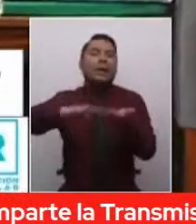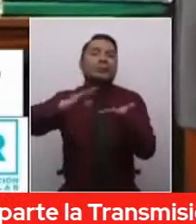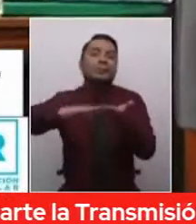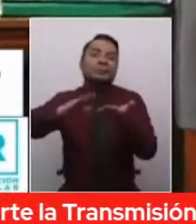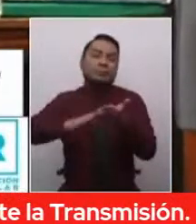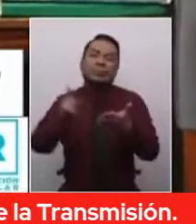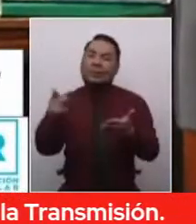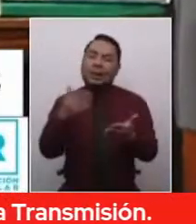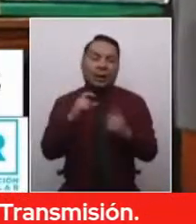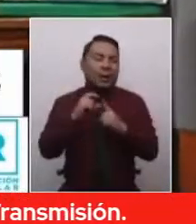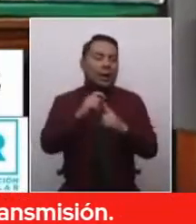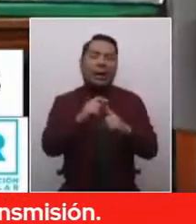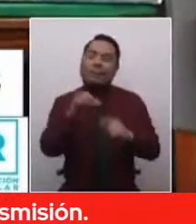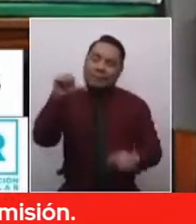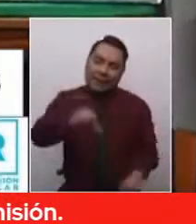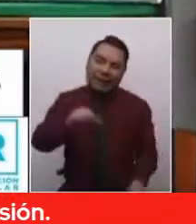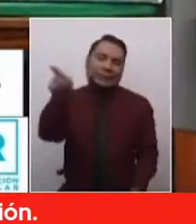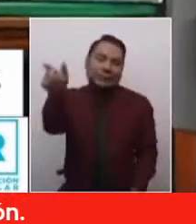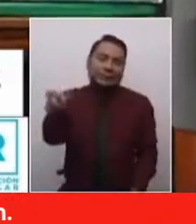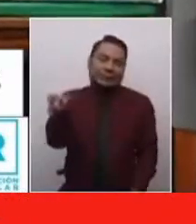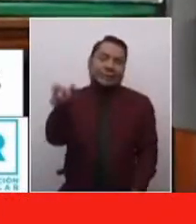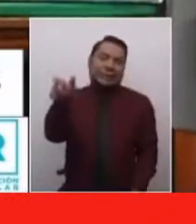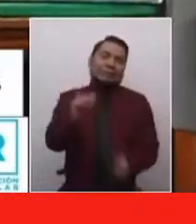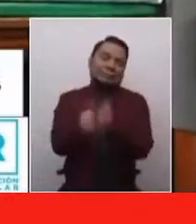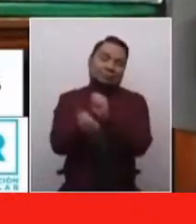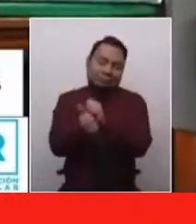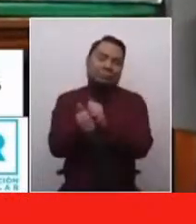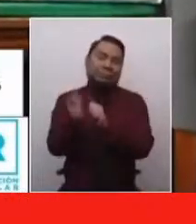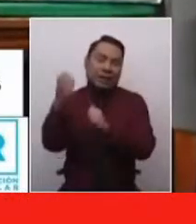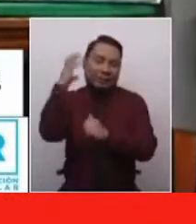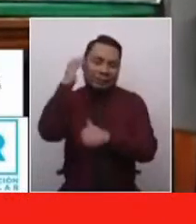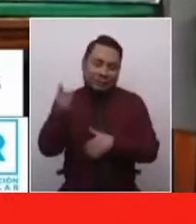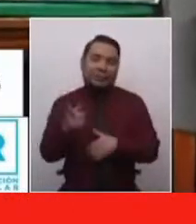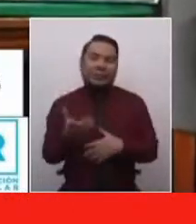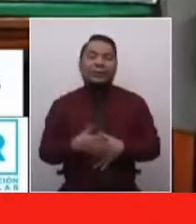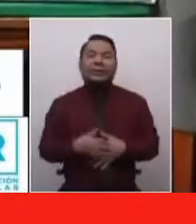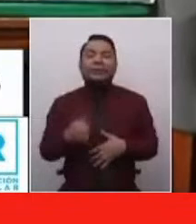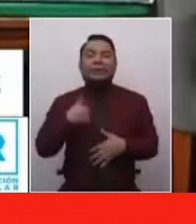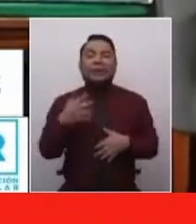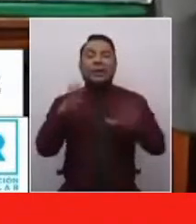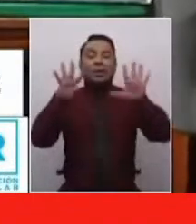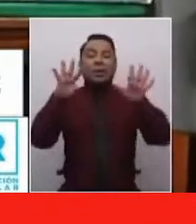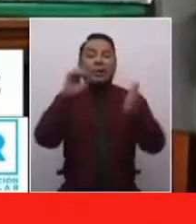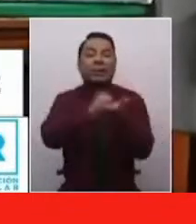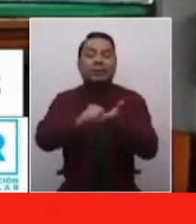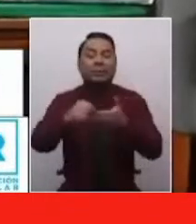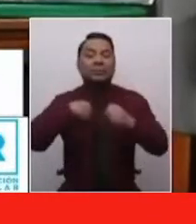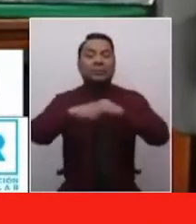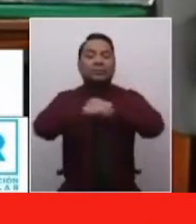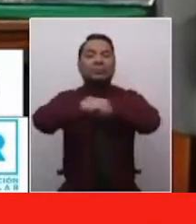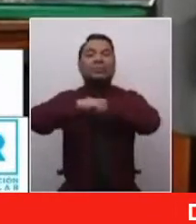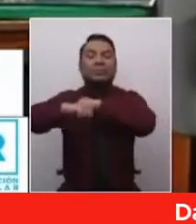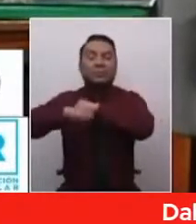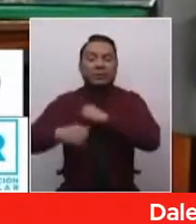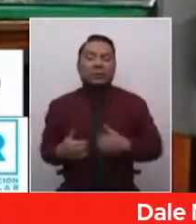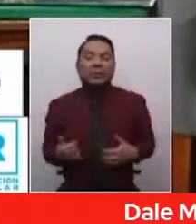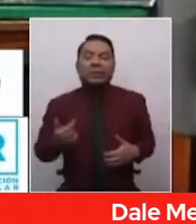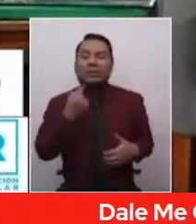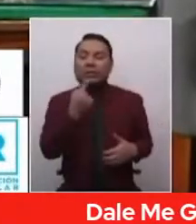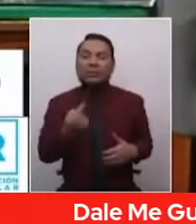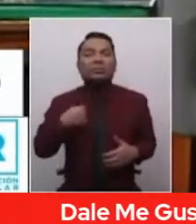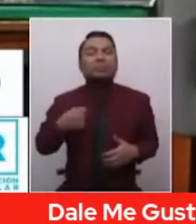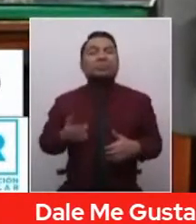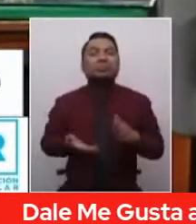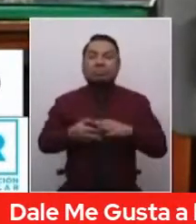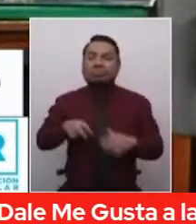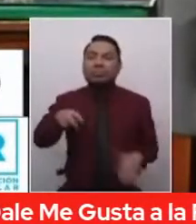tan grave, ¿no? Pero dése cuenta, yo 9 meses de mi campaña me he pasado